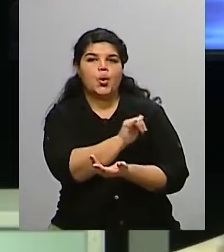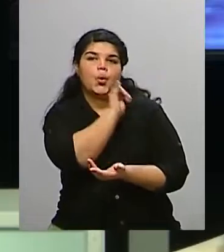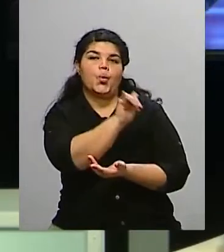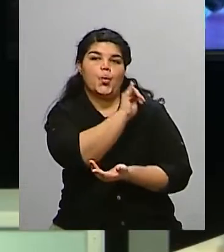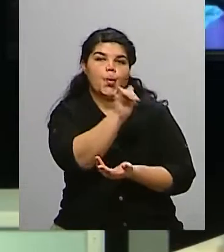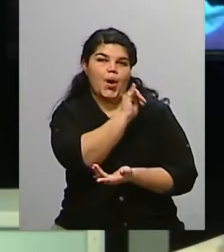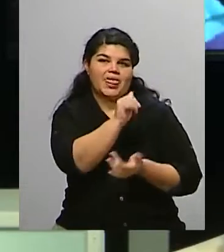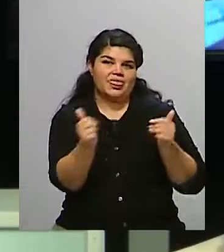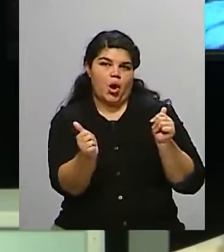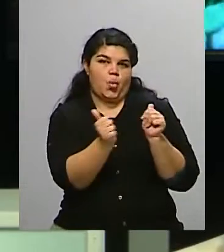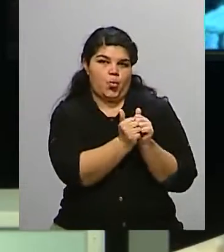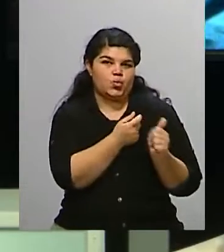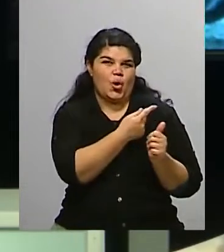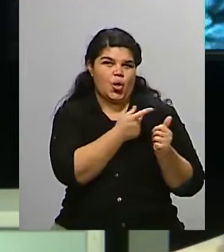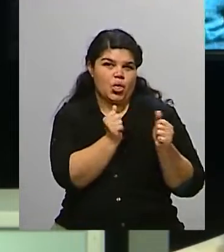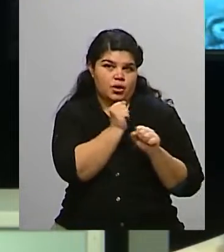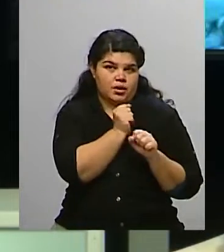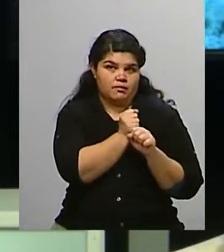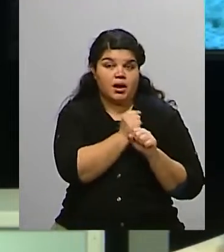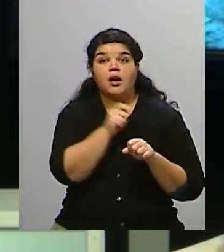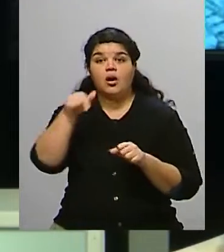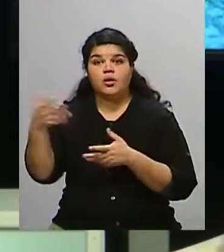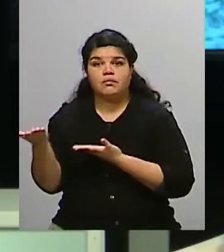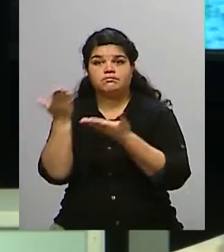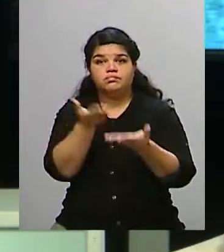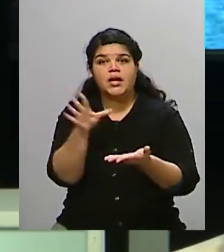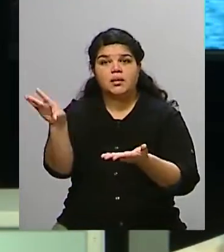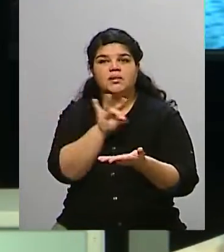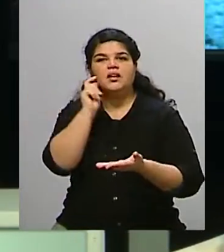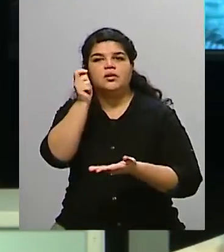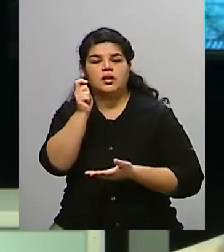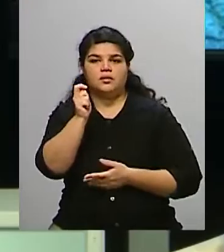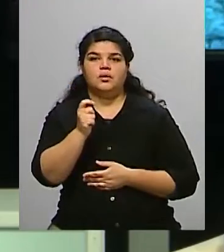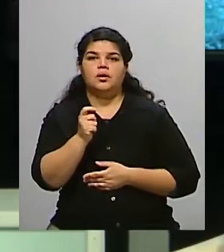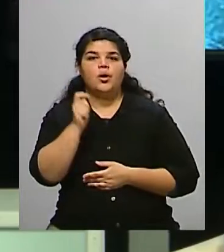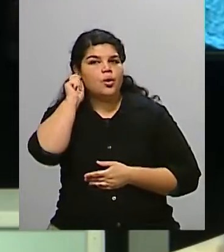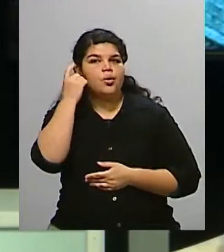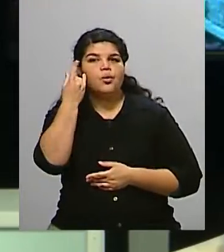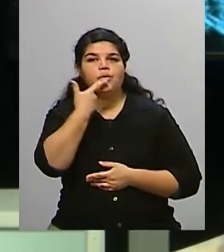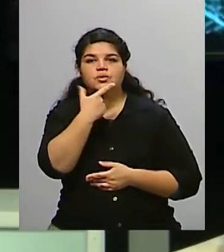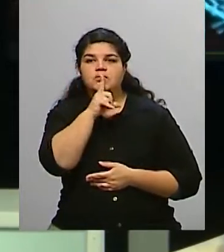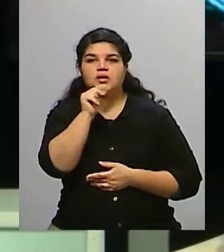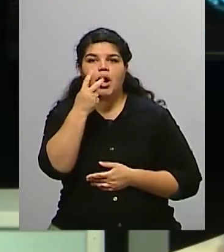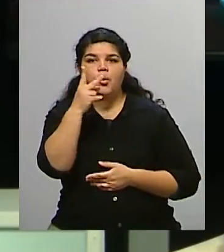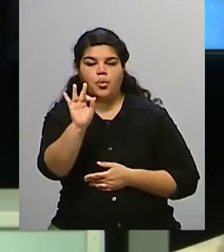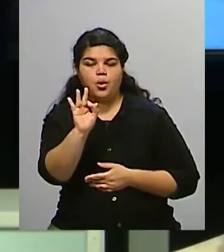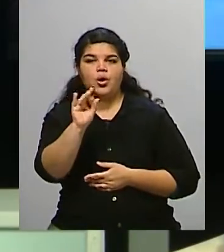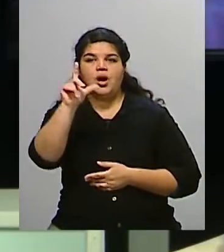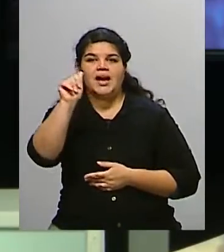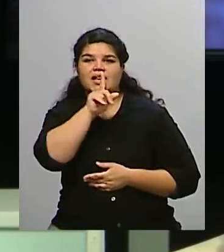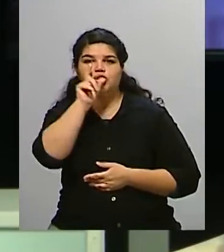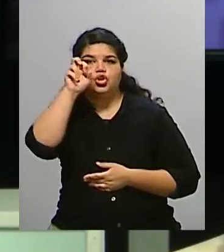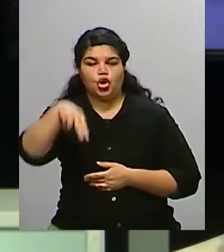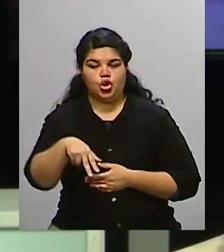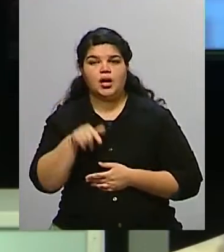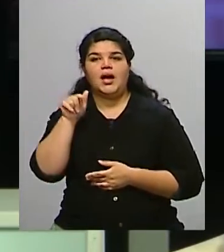invitado estrella, y es el experto en este tema, es Gustavo Muñoz Catón, magíster en Economía de la Salud y del Medicamento por la